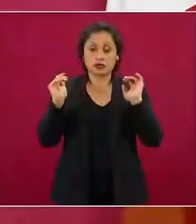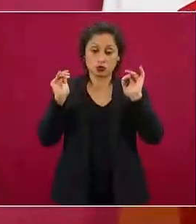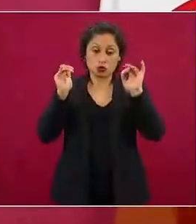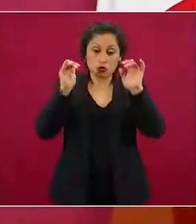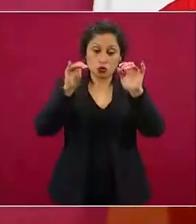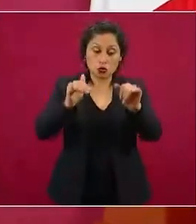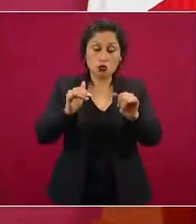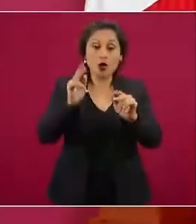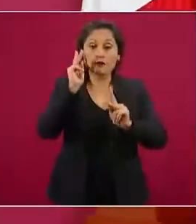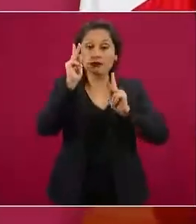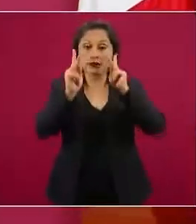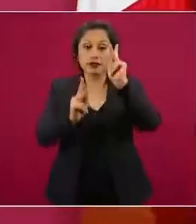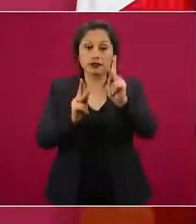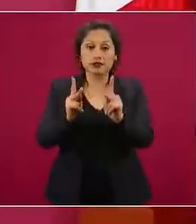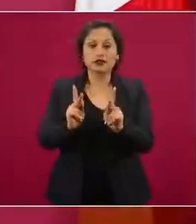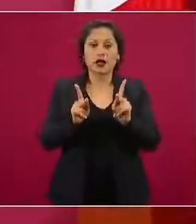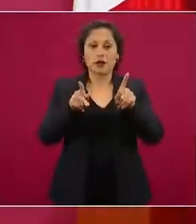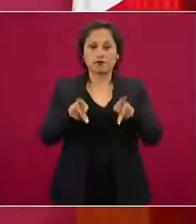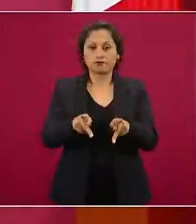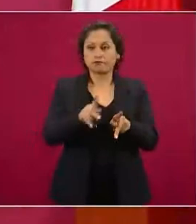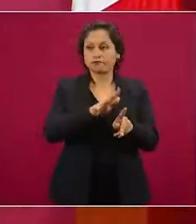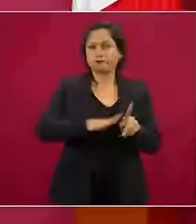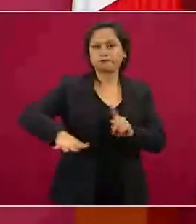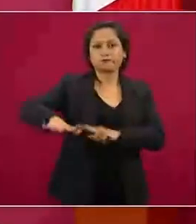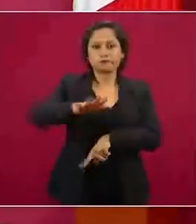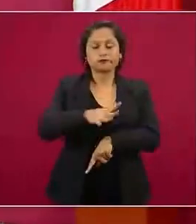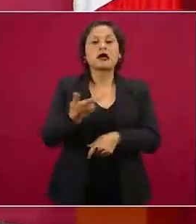y ya estamos también